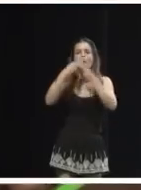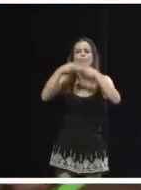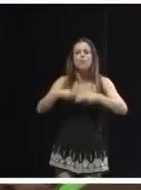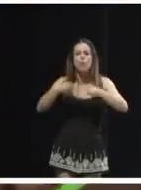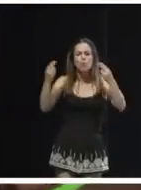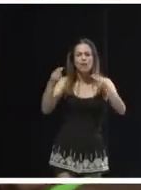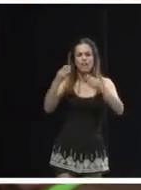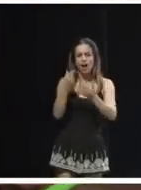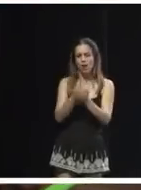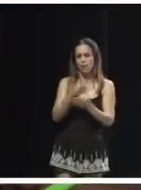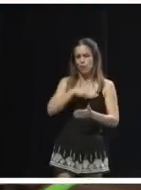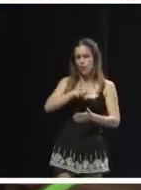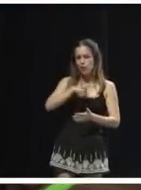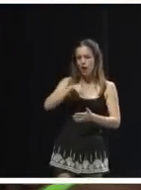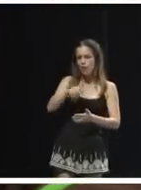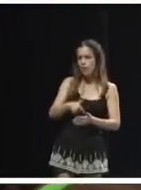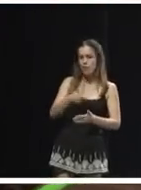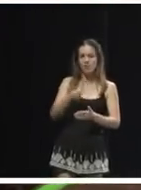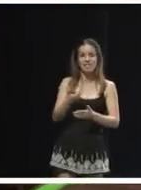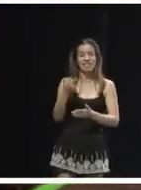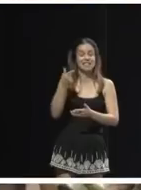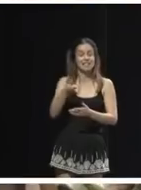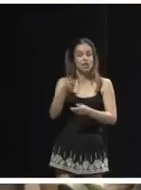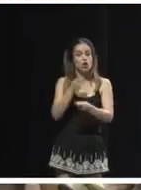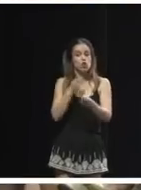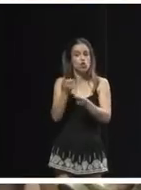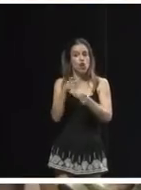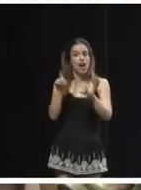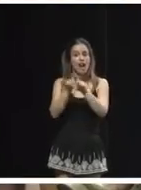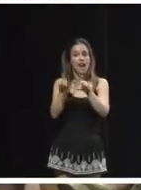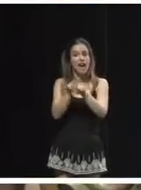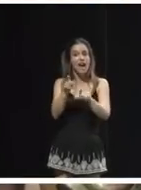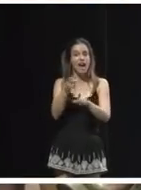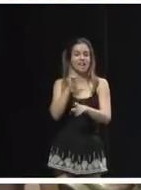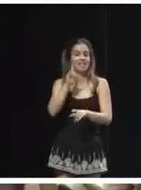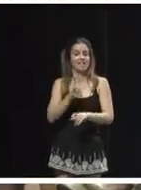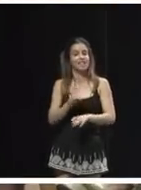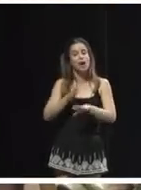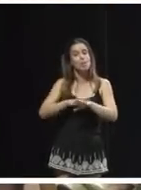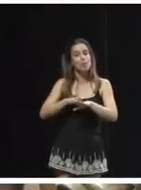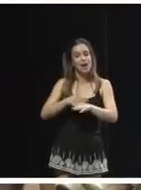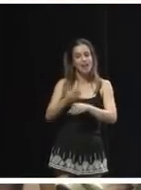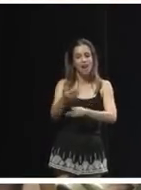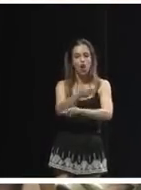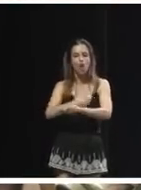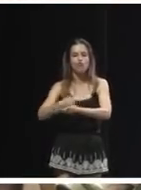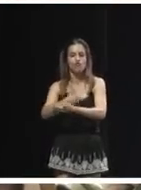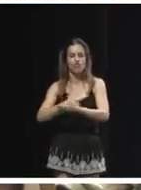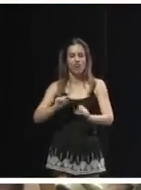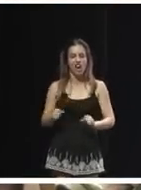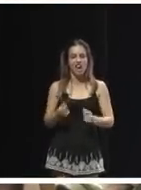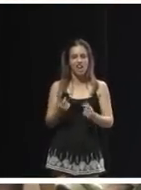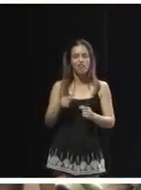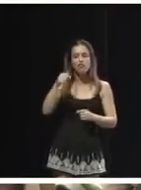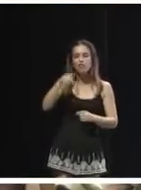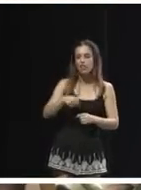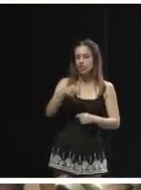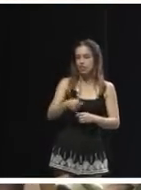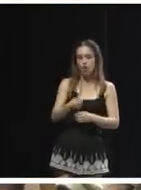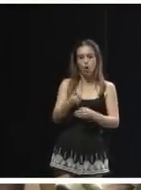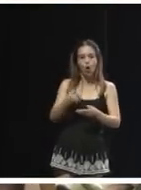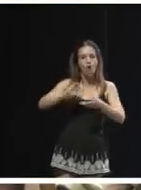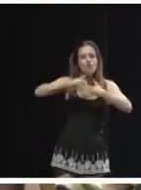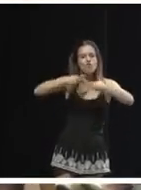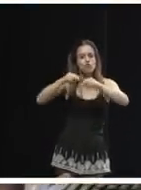queremos trocear las eléctricas para que estos beneficios se acaben de una vez por todas en nuestro país. Somos un país que tiene un